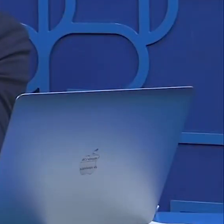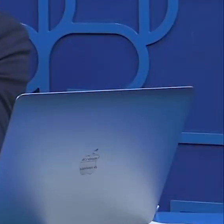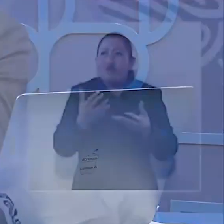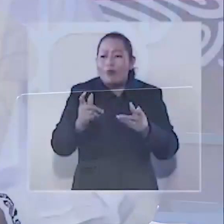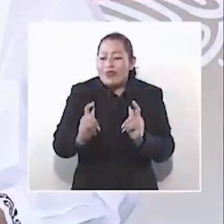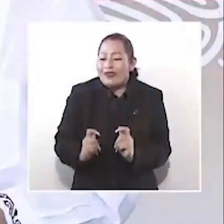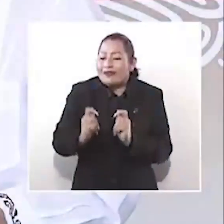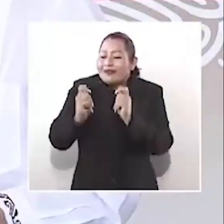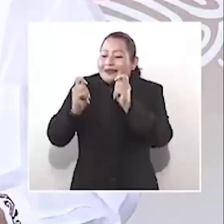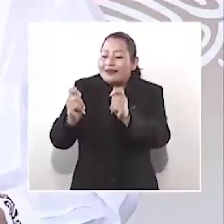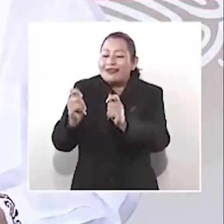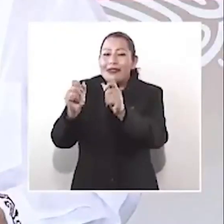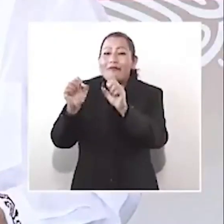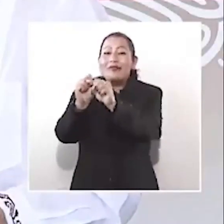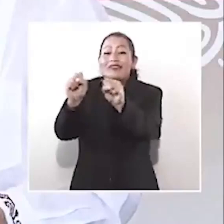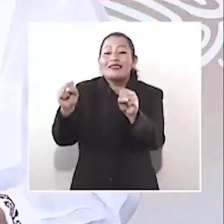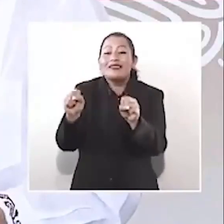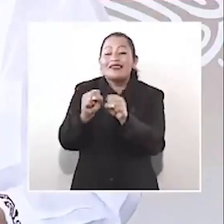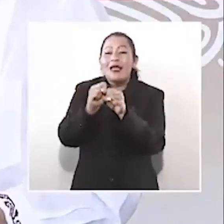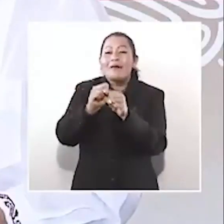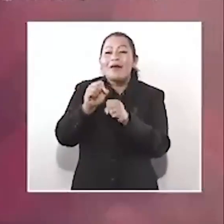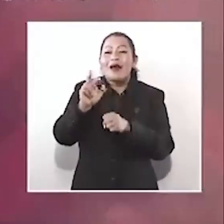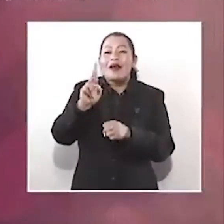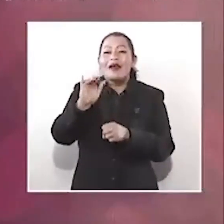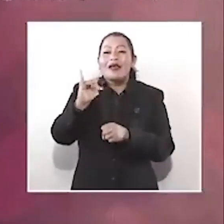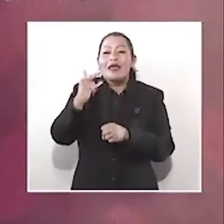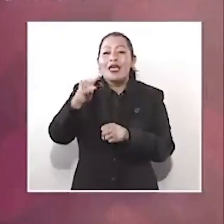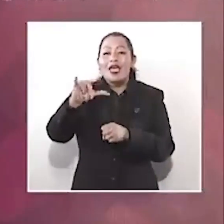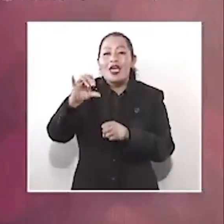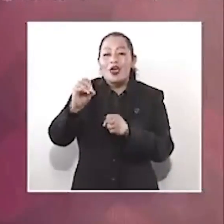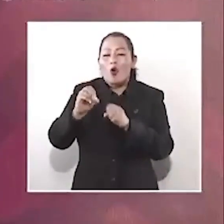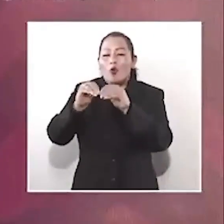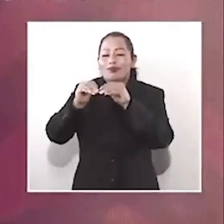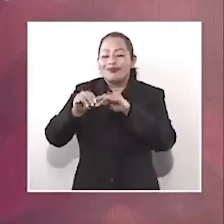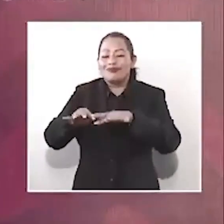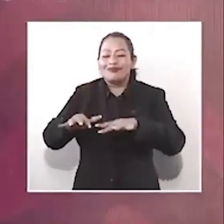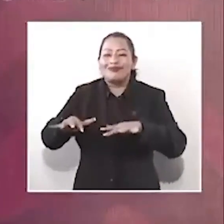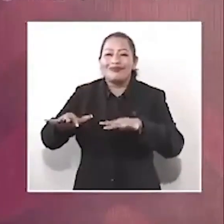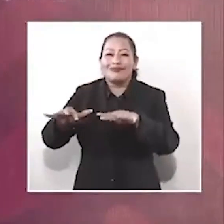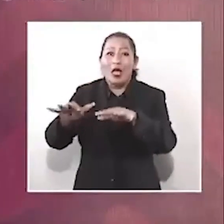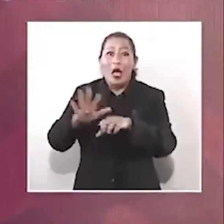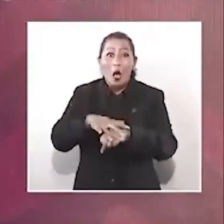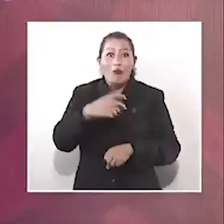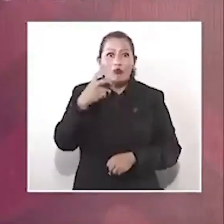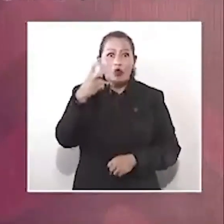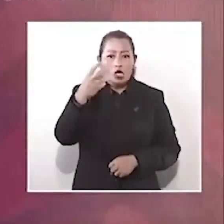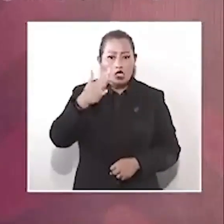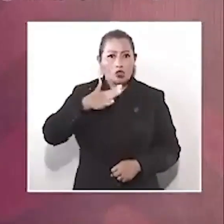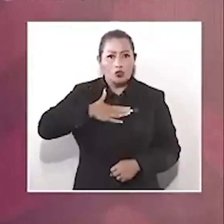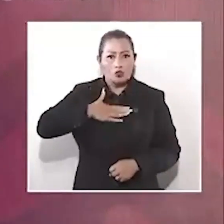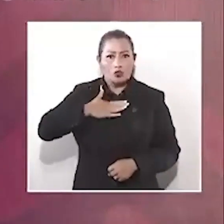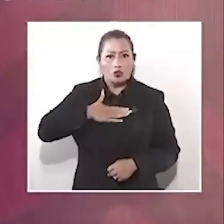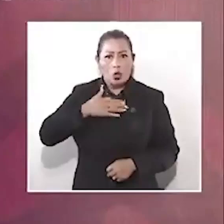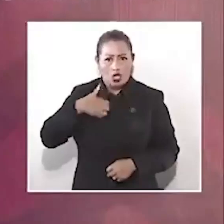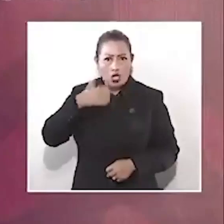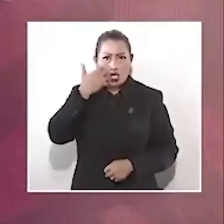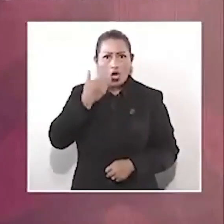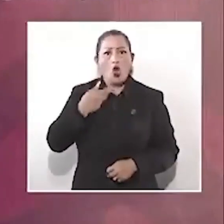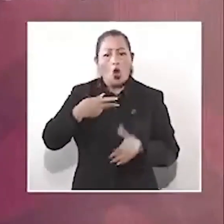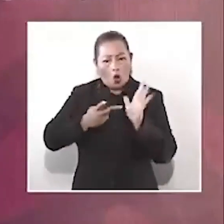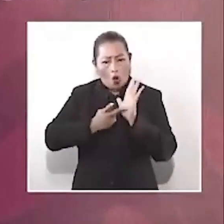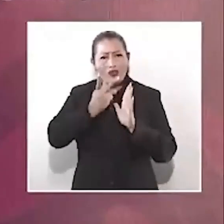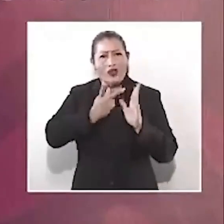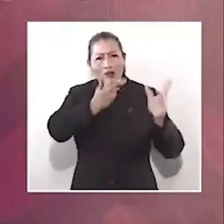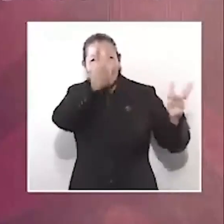Son 53 localidades Yaqui a las que se les instaló un sistema de distribución de agua en cada una de estas comunidades.